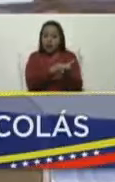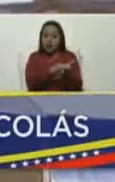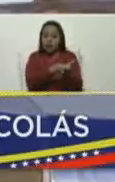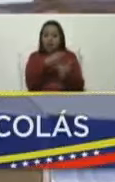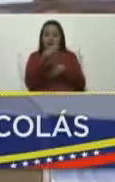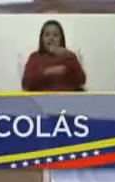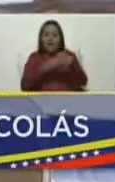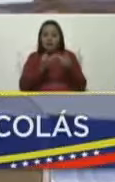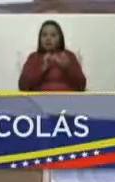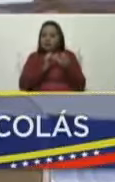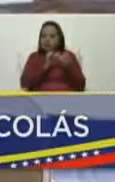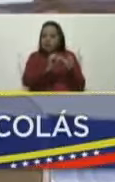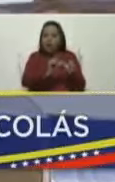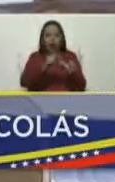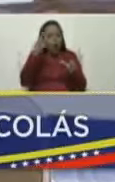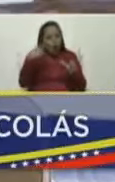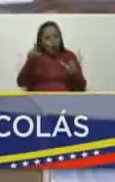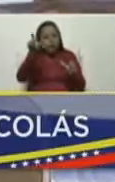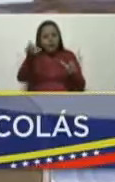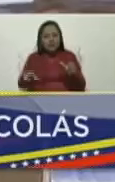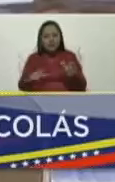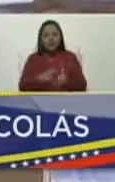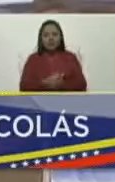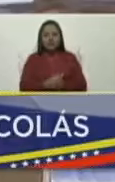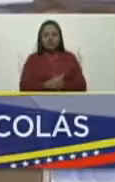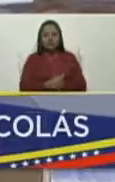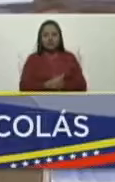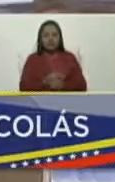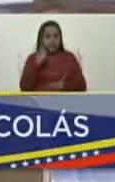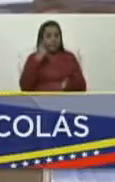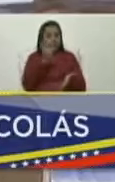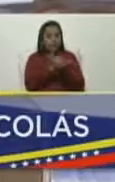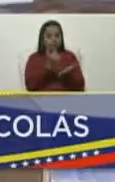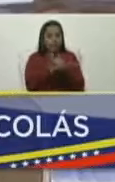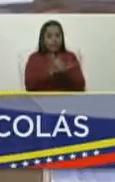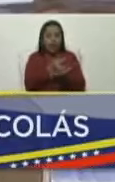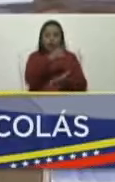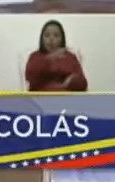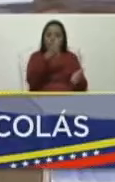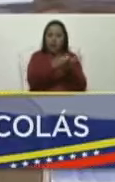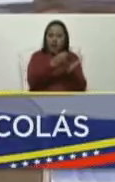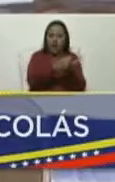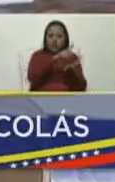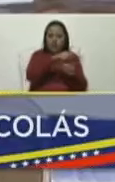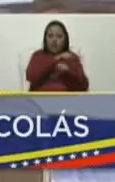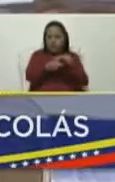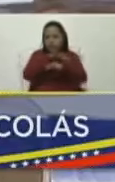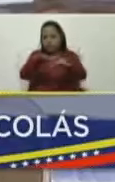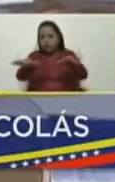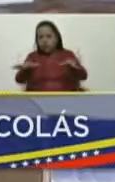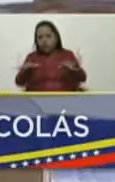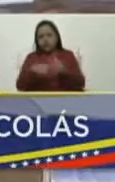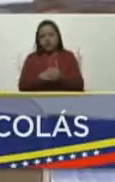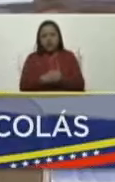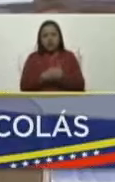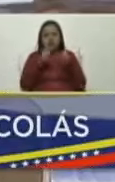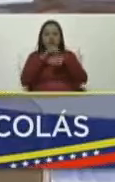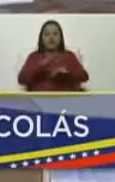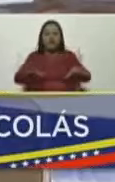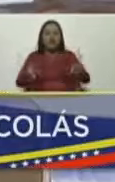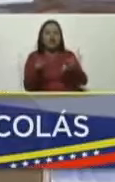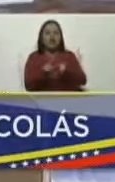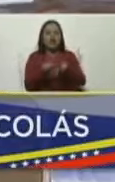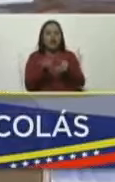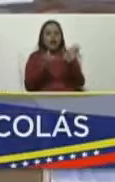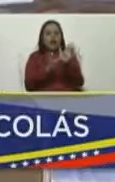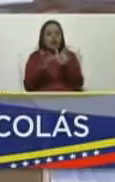convierte en financiamiento para otro. ¿Se dan cuenta? Se multiplica. Así como nuestro Señor Jesucristo multiplicó